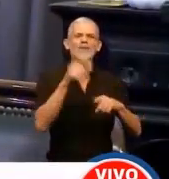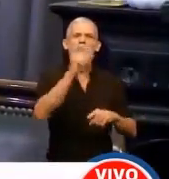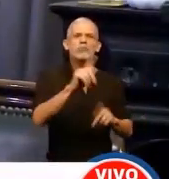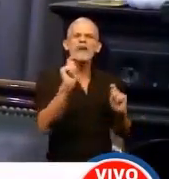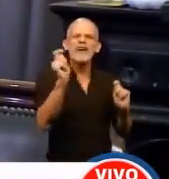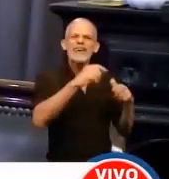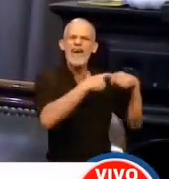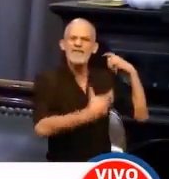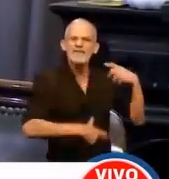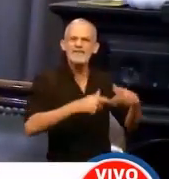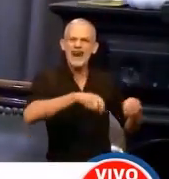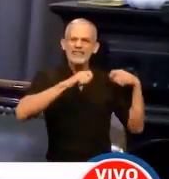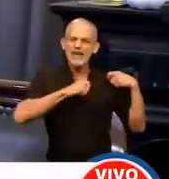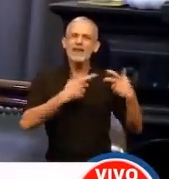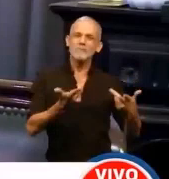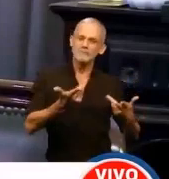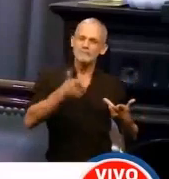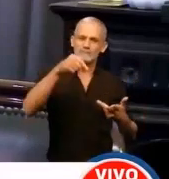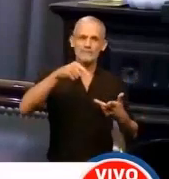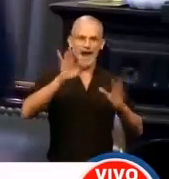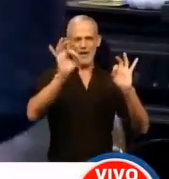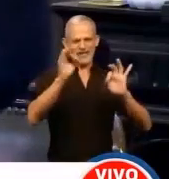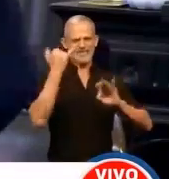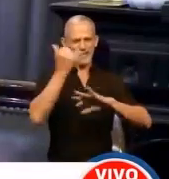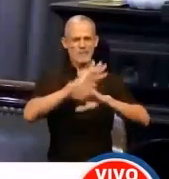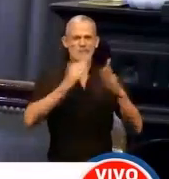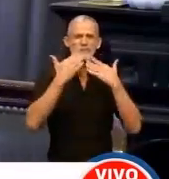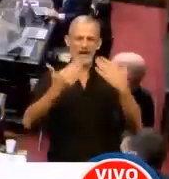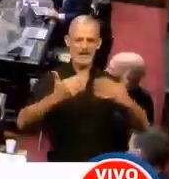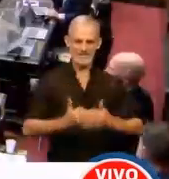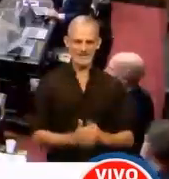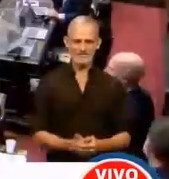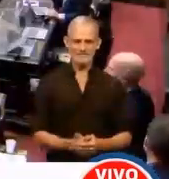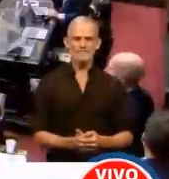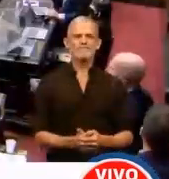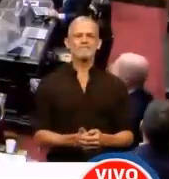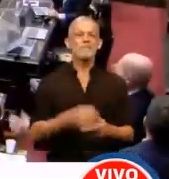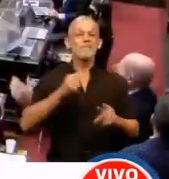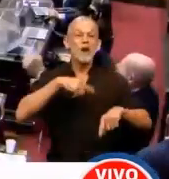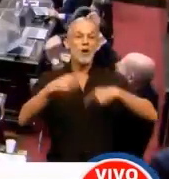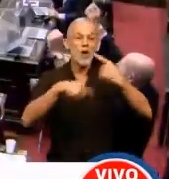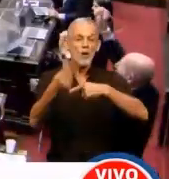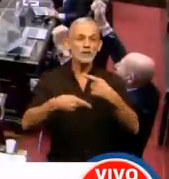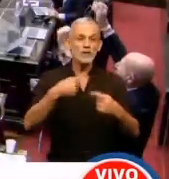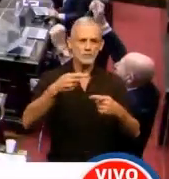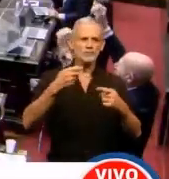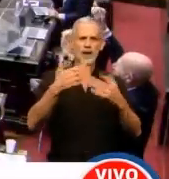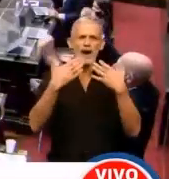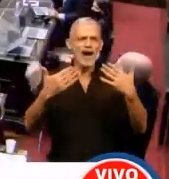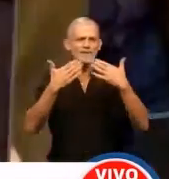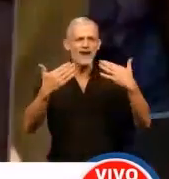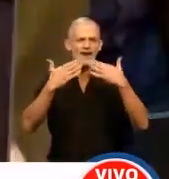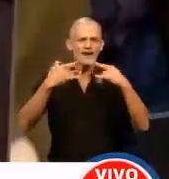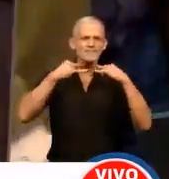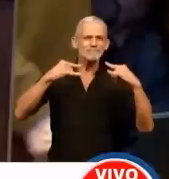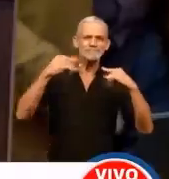frazada. Ya lo estamos sabiendo ahora. Bravo. Continúa. Gracias.